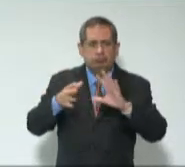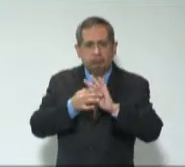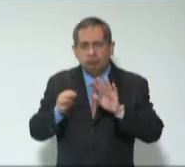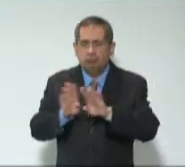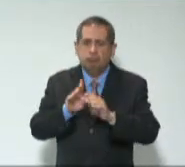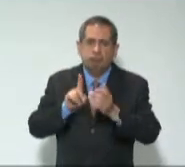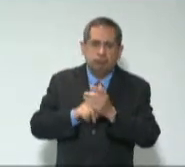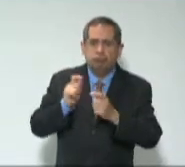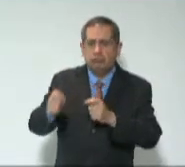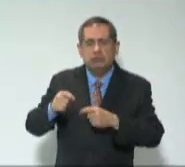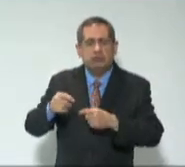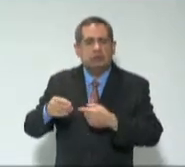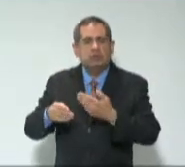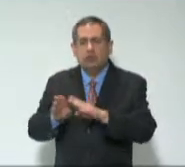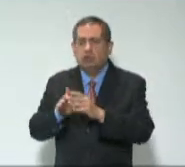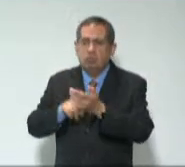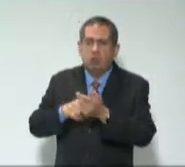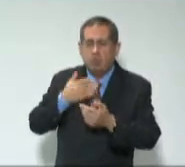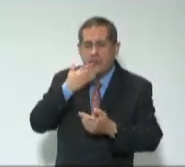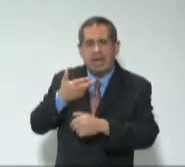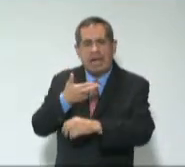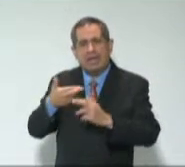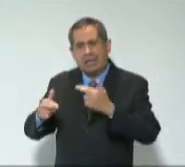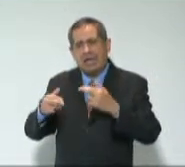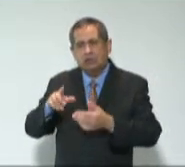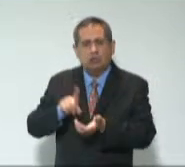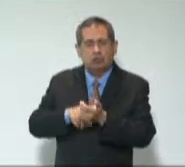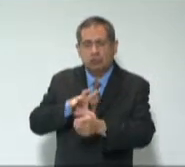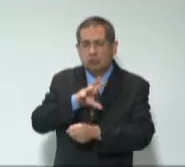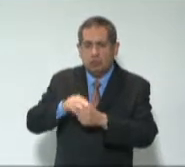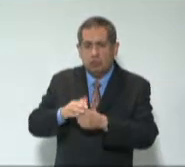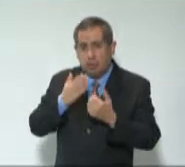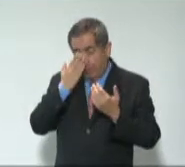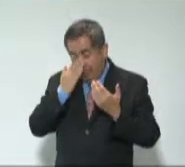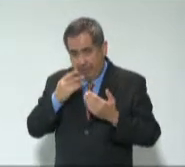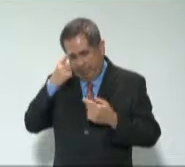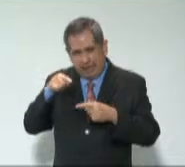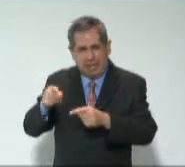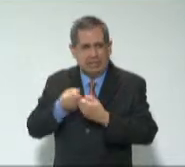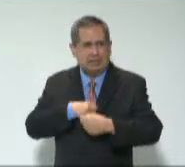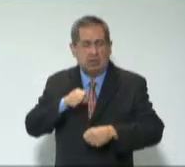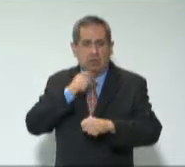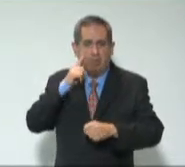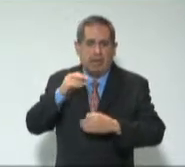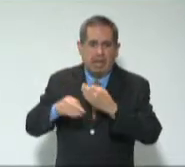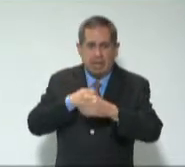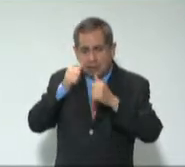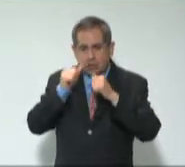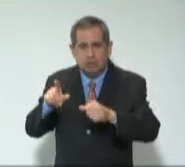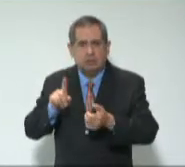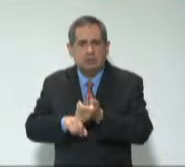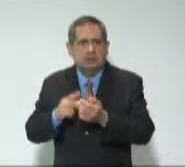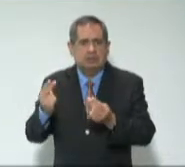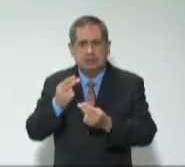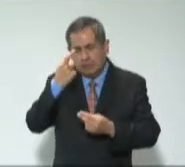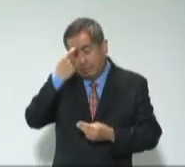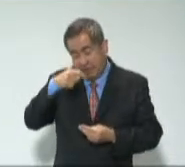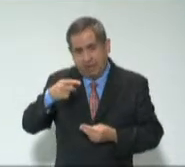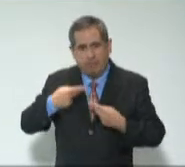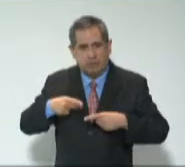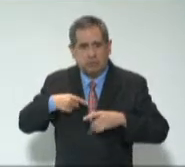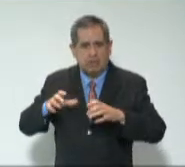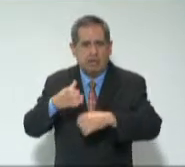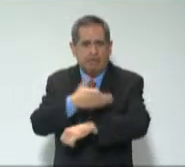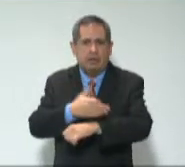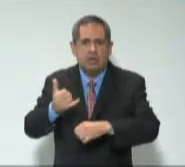eh justamente esa relación que tiene que haber desde el sistema de salud a las a la atención de las necesidades de las personas